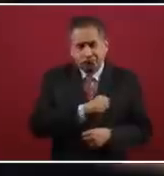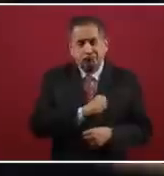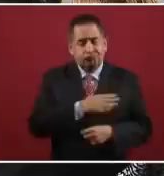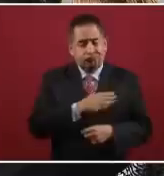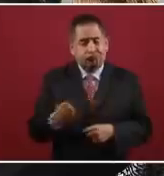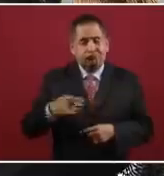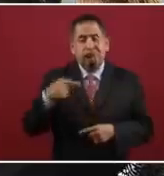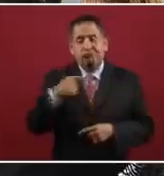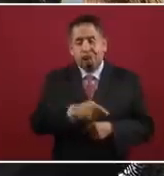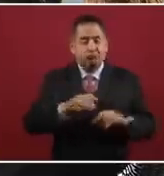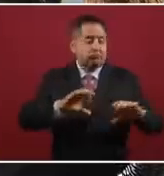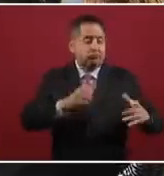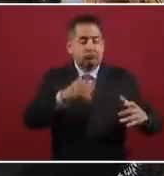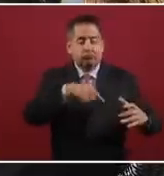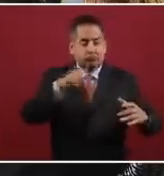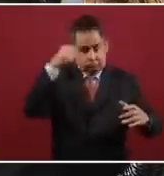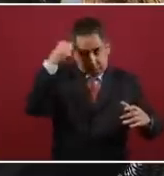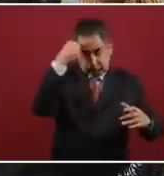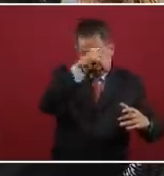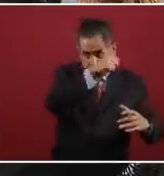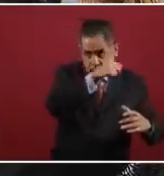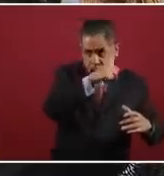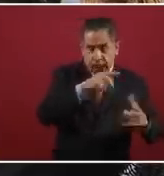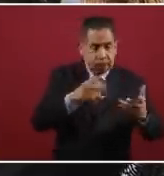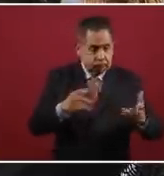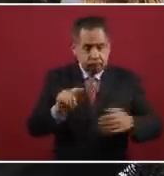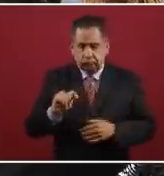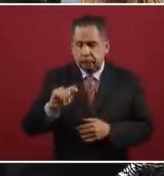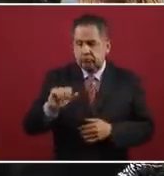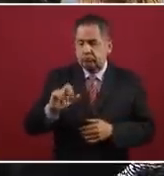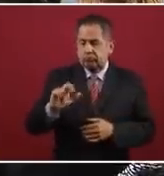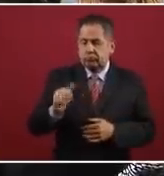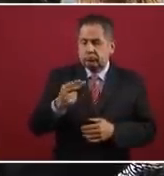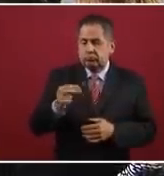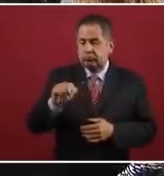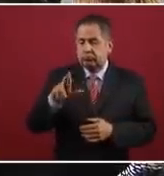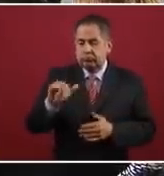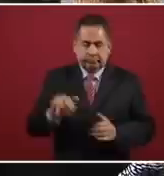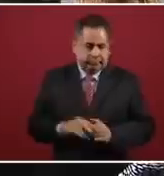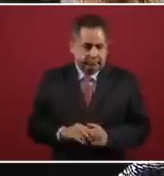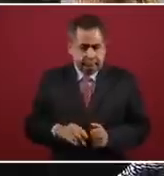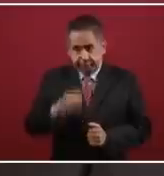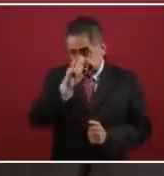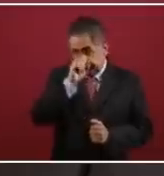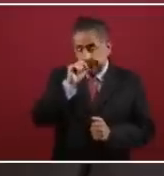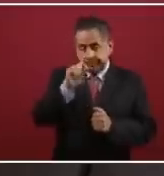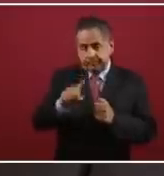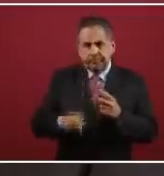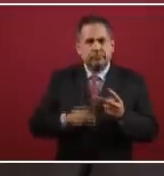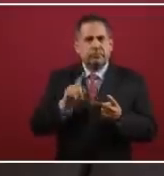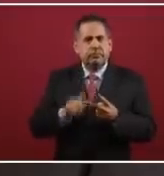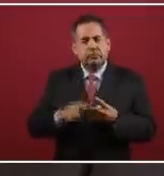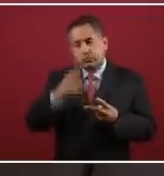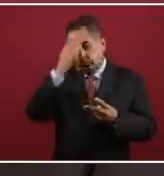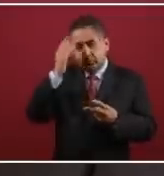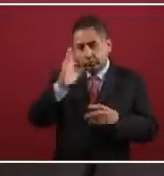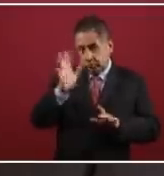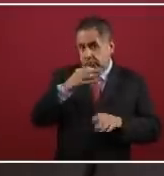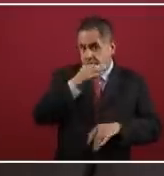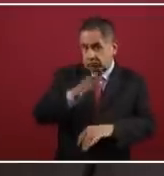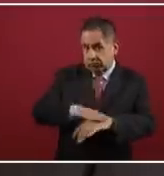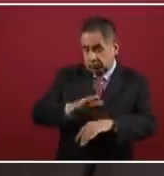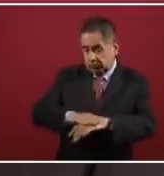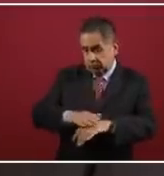comunidad tarahumara. También, presidente, usted que estuvo ayer, no sé si le informaron